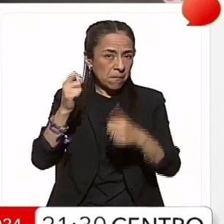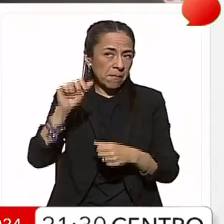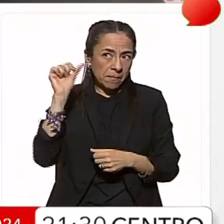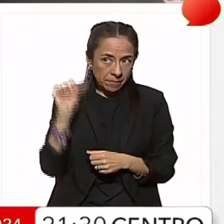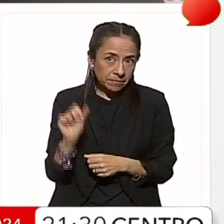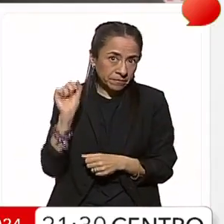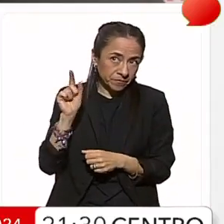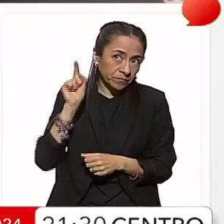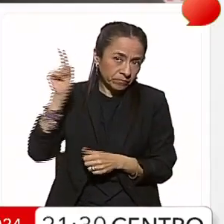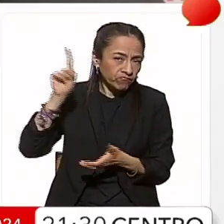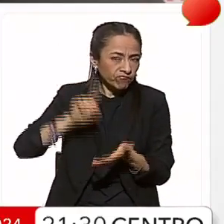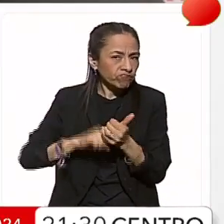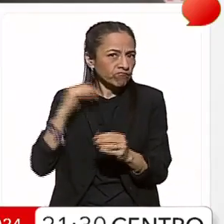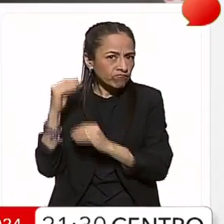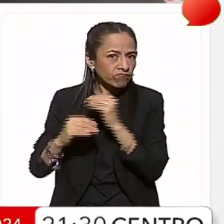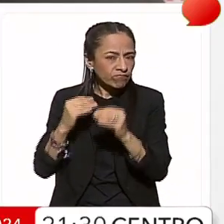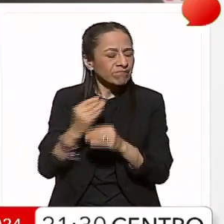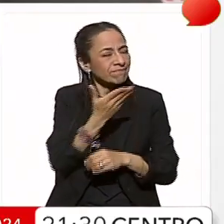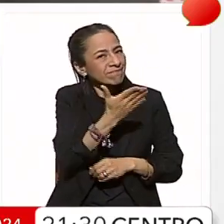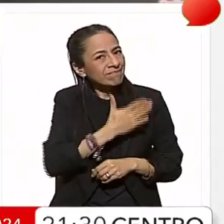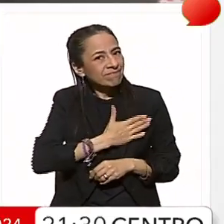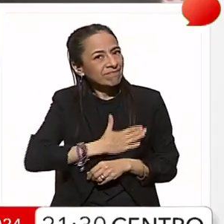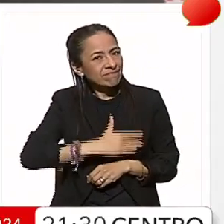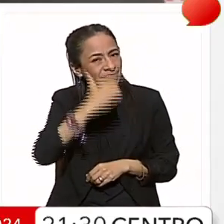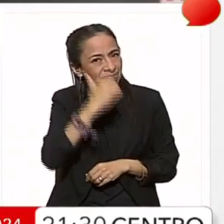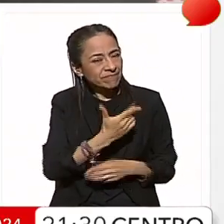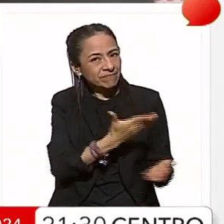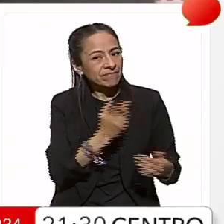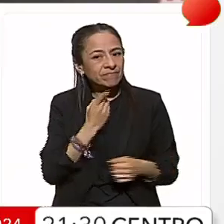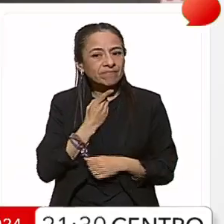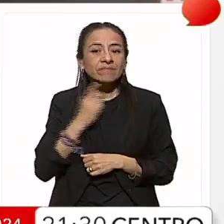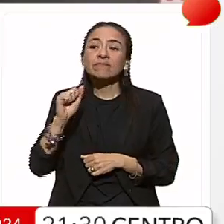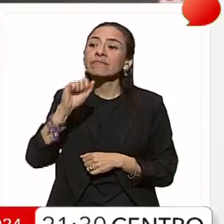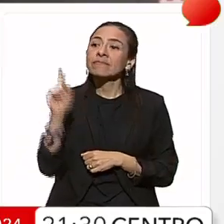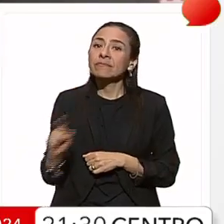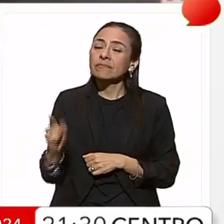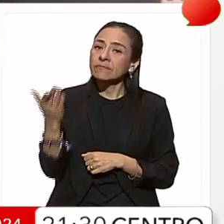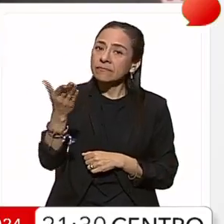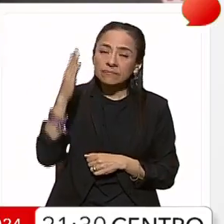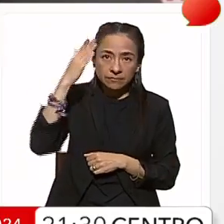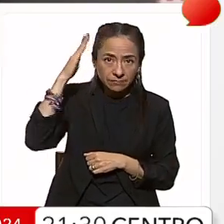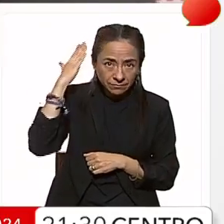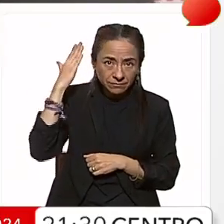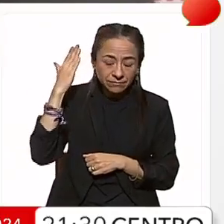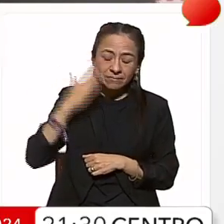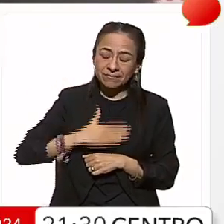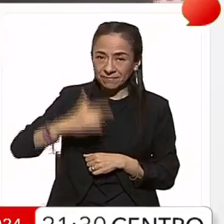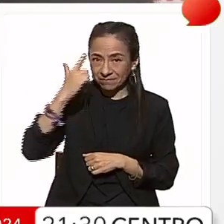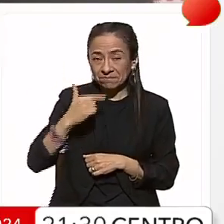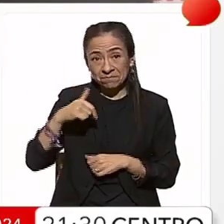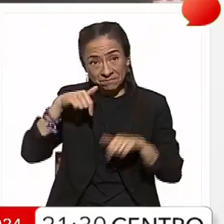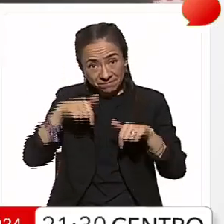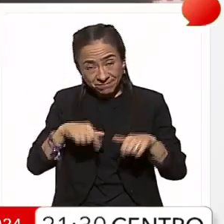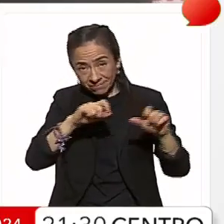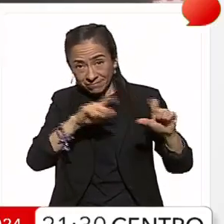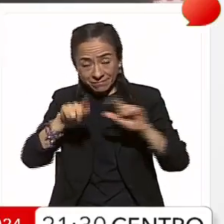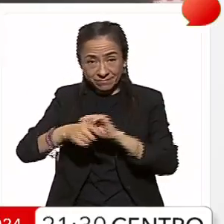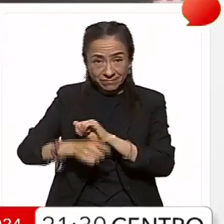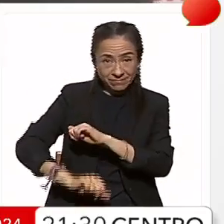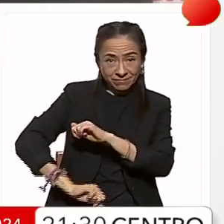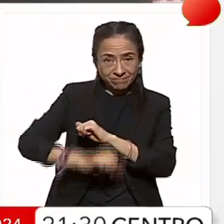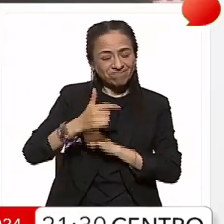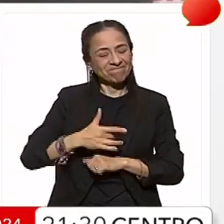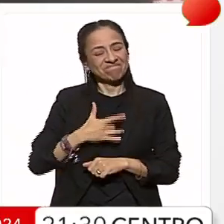buenas noches, diputado. Buenas noches, Azul. Buenas noches, Alberto. Qué gusto estar en Canal 11.